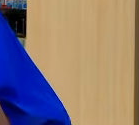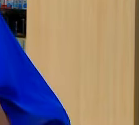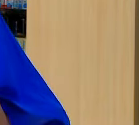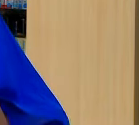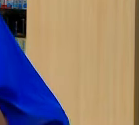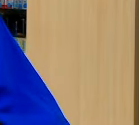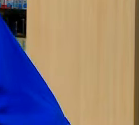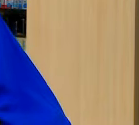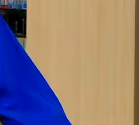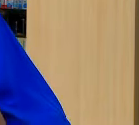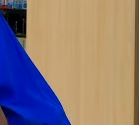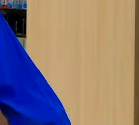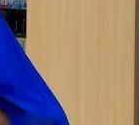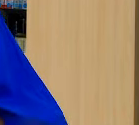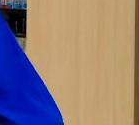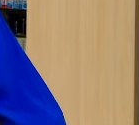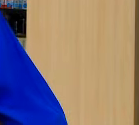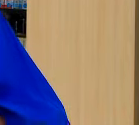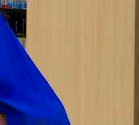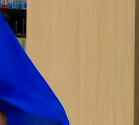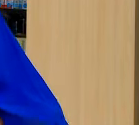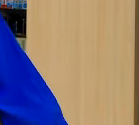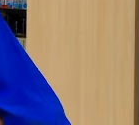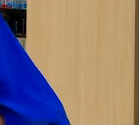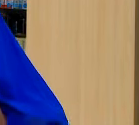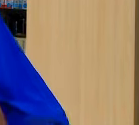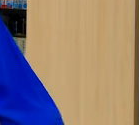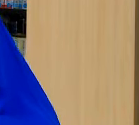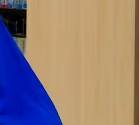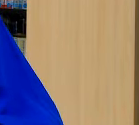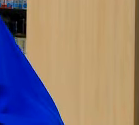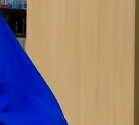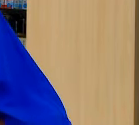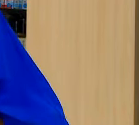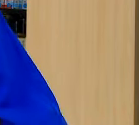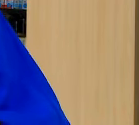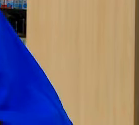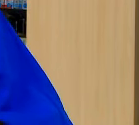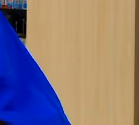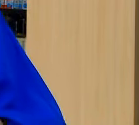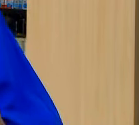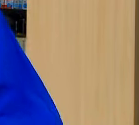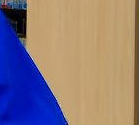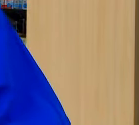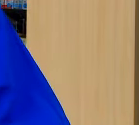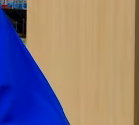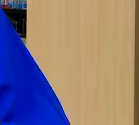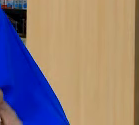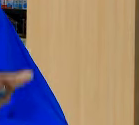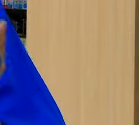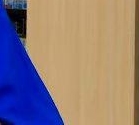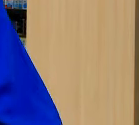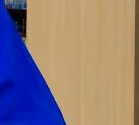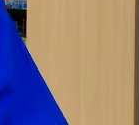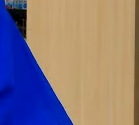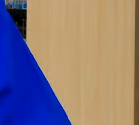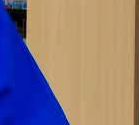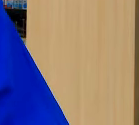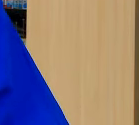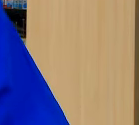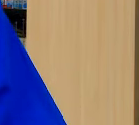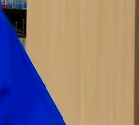conversando sobre amores difíciles en su personaje Aleida, con La Che y con Amalia Andrade. Y el día sábado tenemos en la mañana taller de cuentos cantados